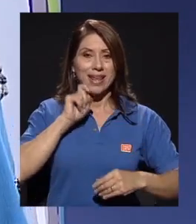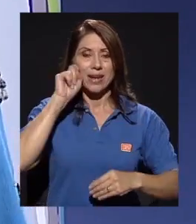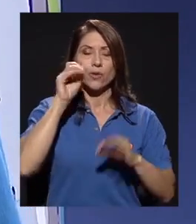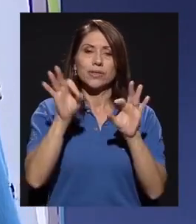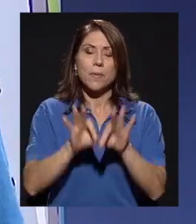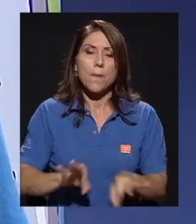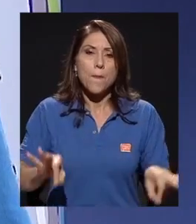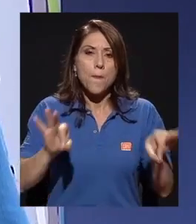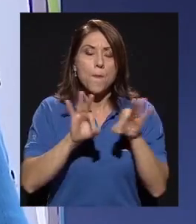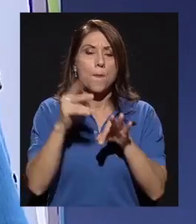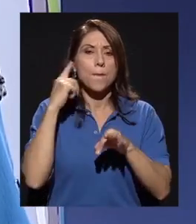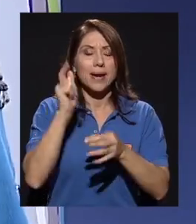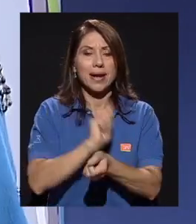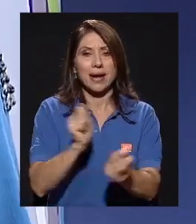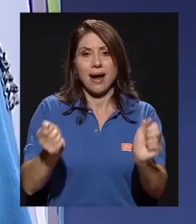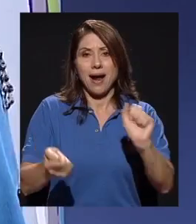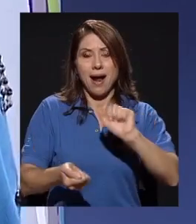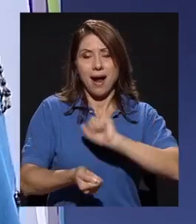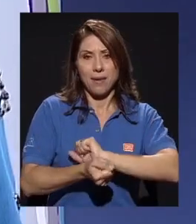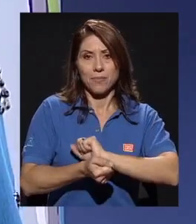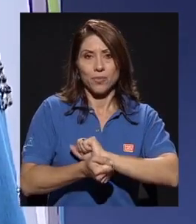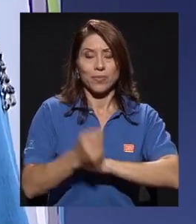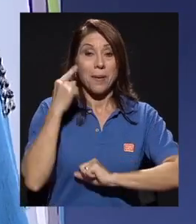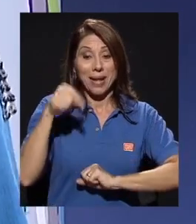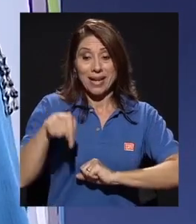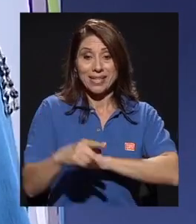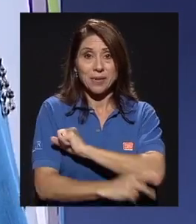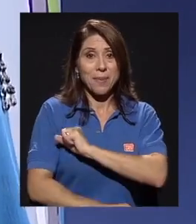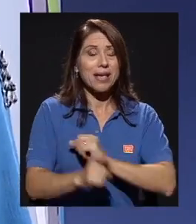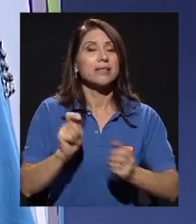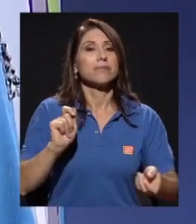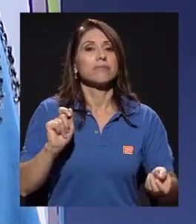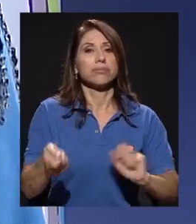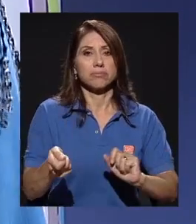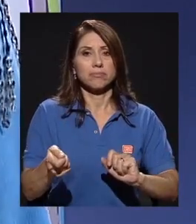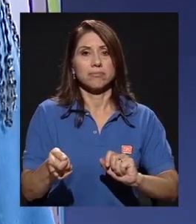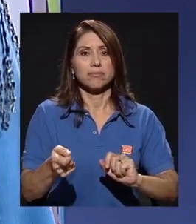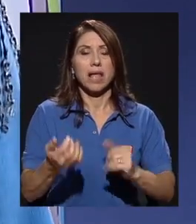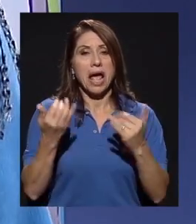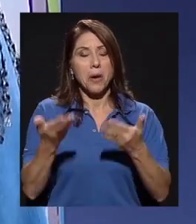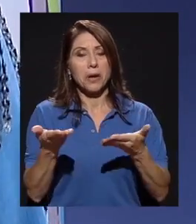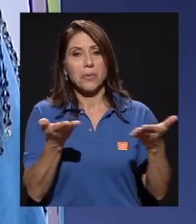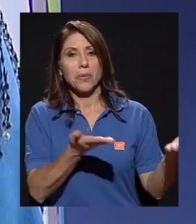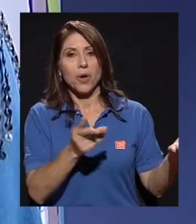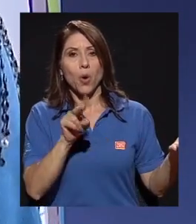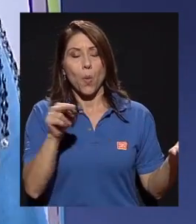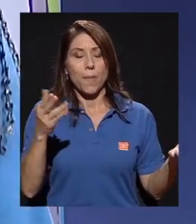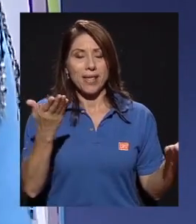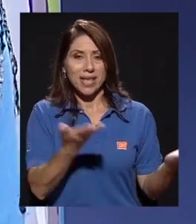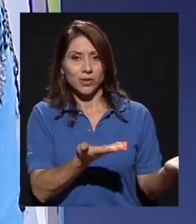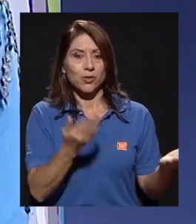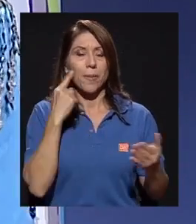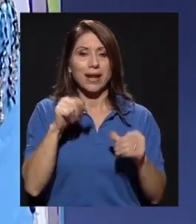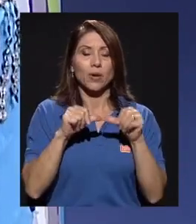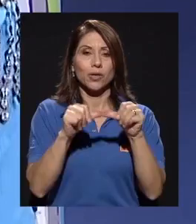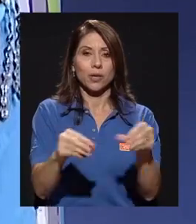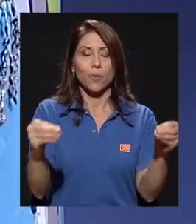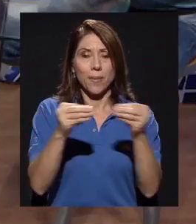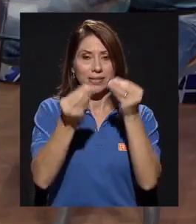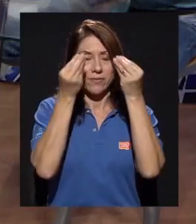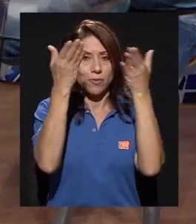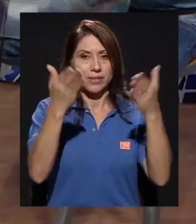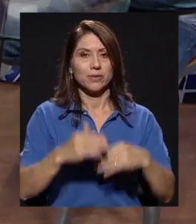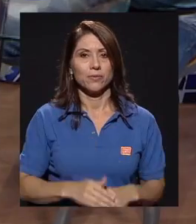para hacer el cambio hacer la transformación de este país que lo necesitamos eh les doy el pase a mis compañeros para que continúen con